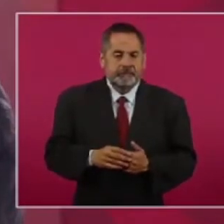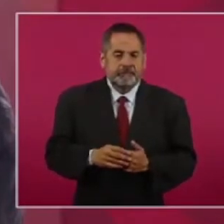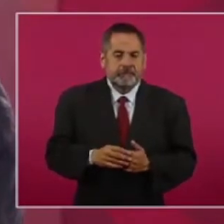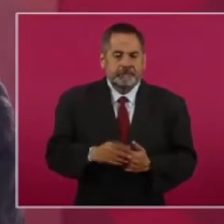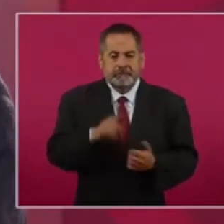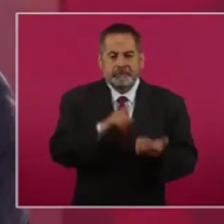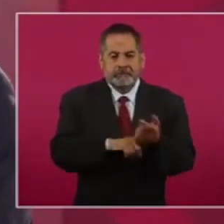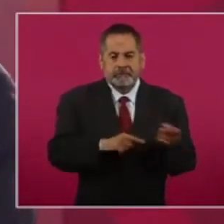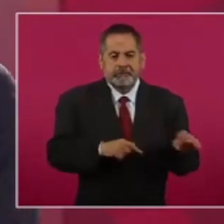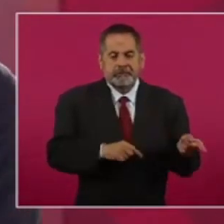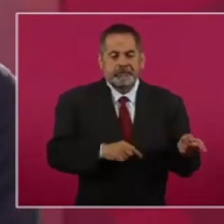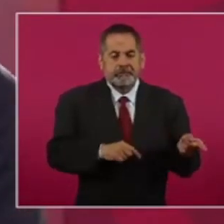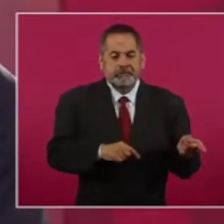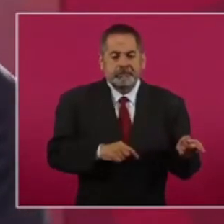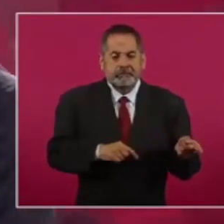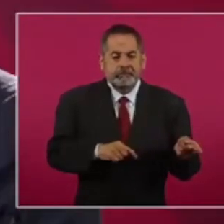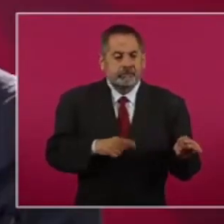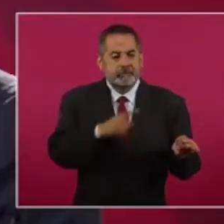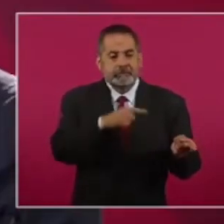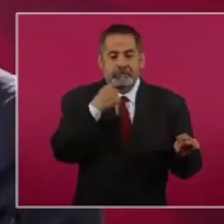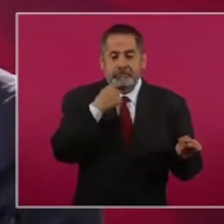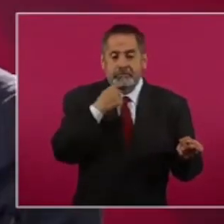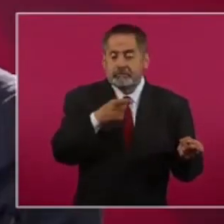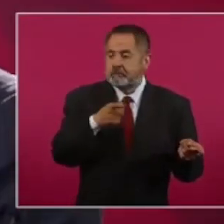me faltaría nada más decir amén.